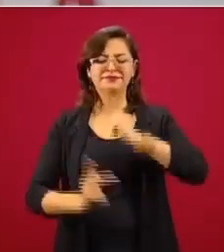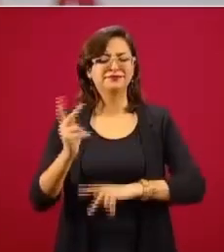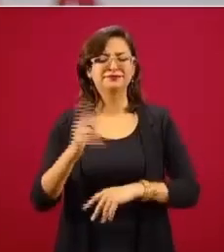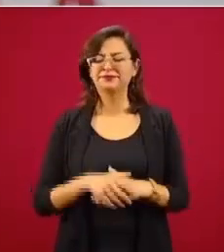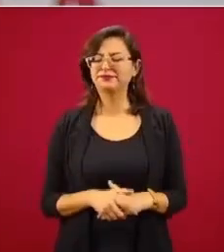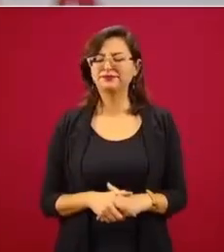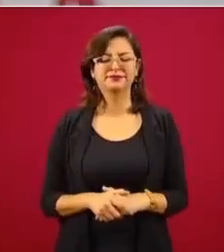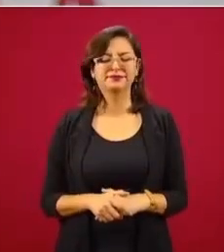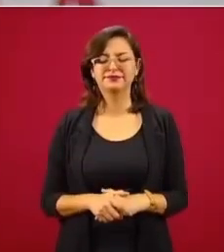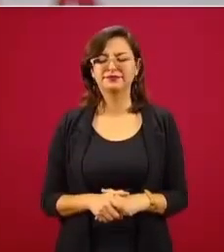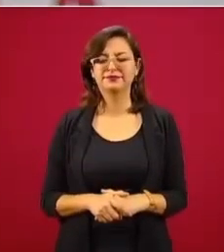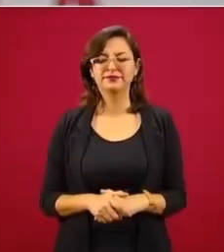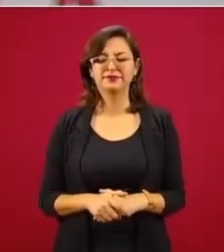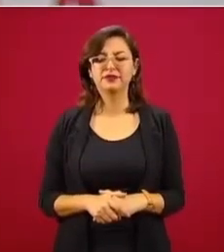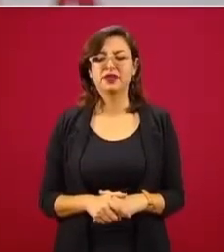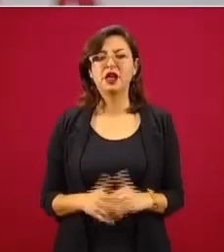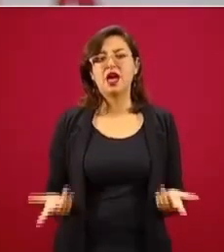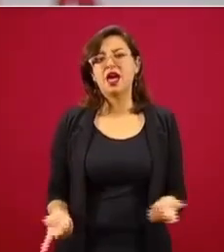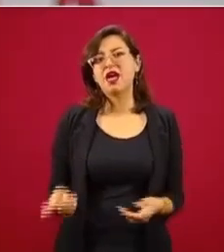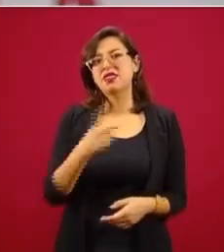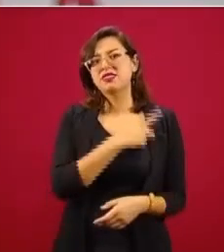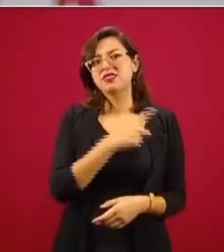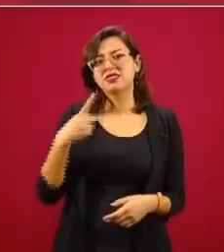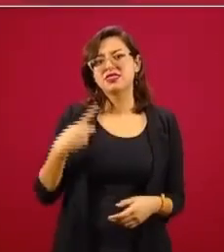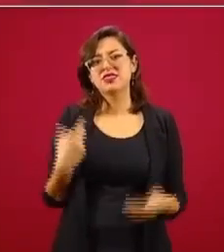mí me gustaría que se analizara